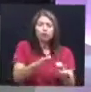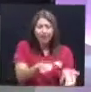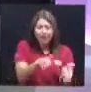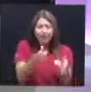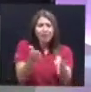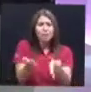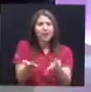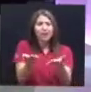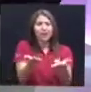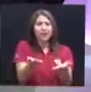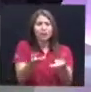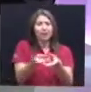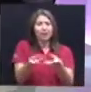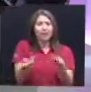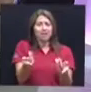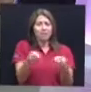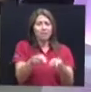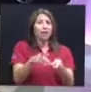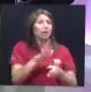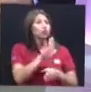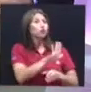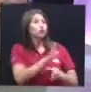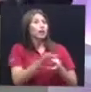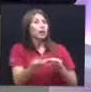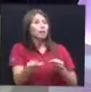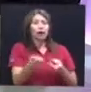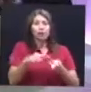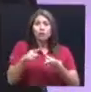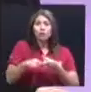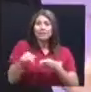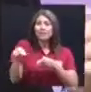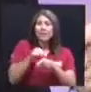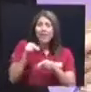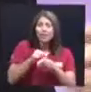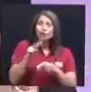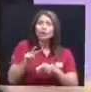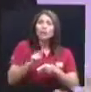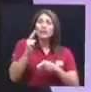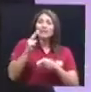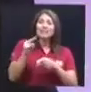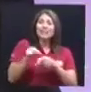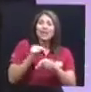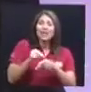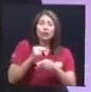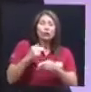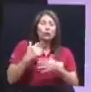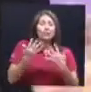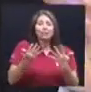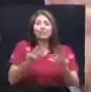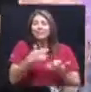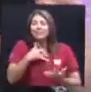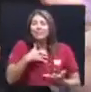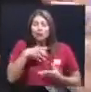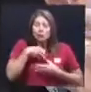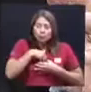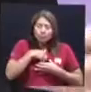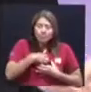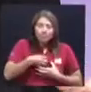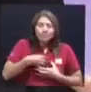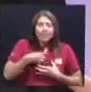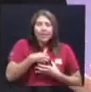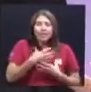supuesto Y entonces sus nietos sus bisnietos y demás tienen esa noal no lo vamos a llamar resentimiento pero tienen